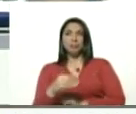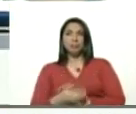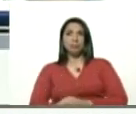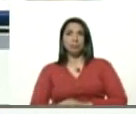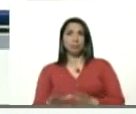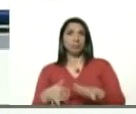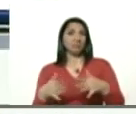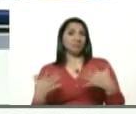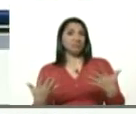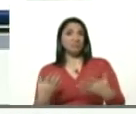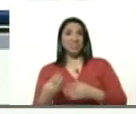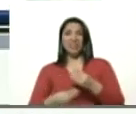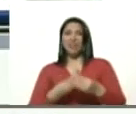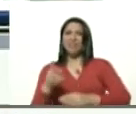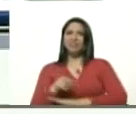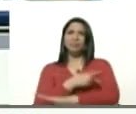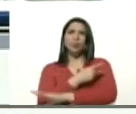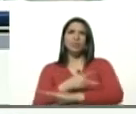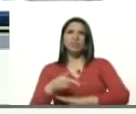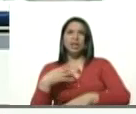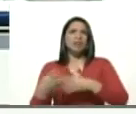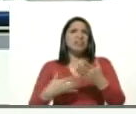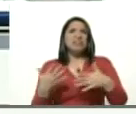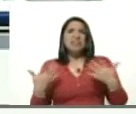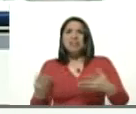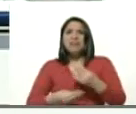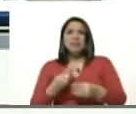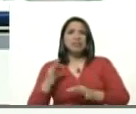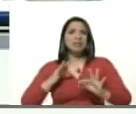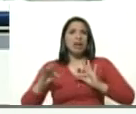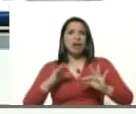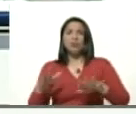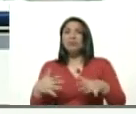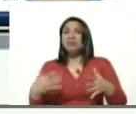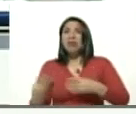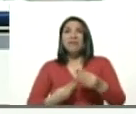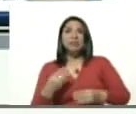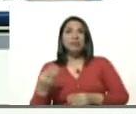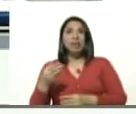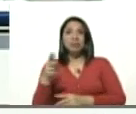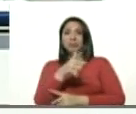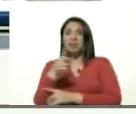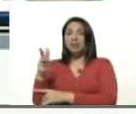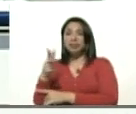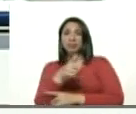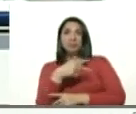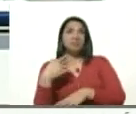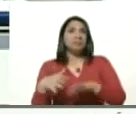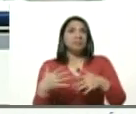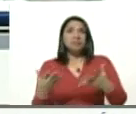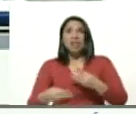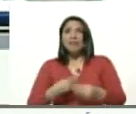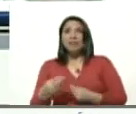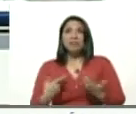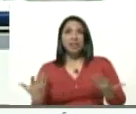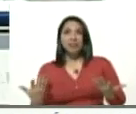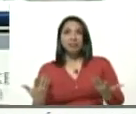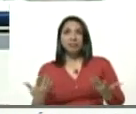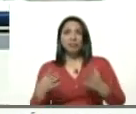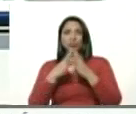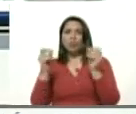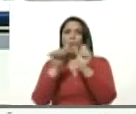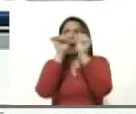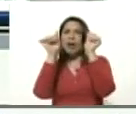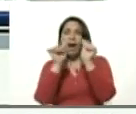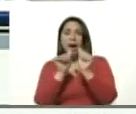qué va a hacer la poesía, Ernesto? ¿Qué va a hacer el teatro? ¿Qué va a hacer el cine? ¿Qué va a hacer todas las